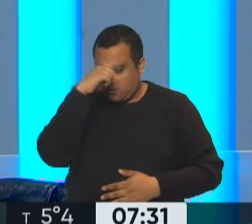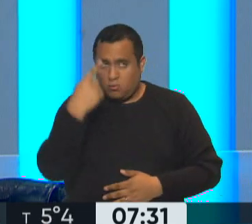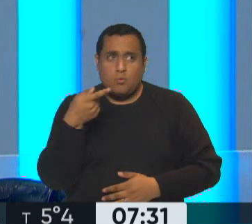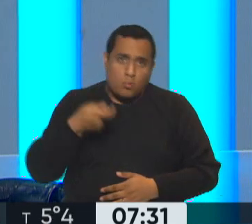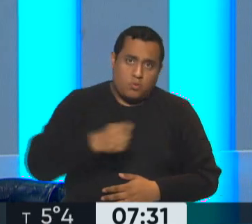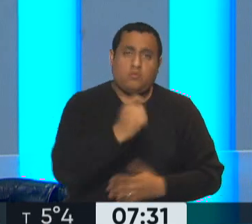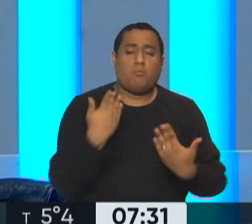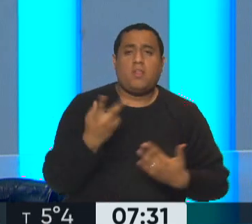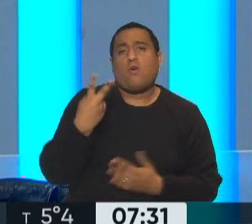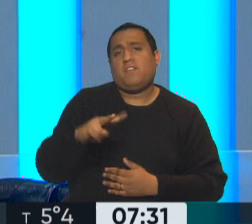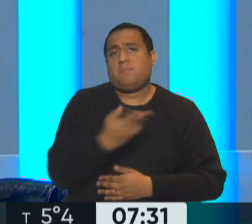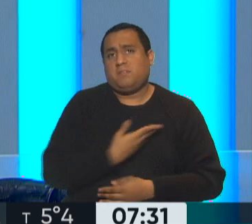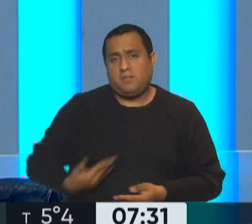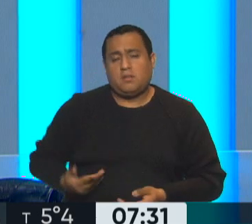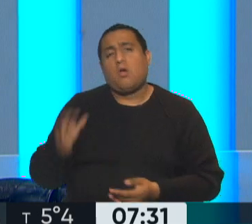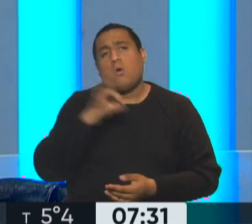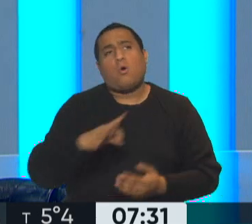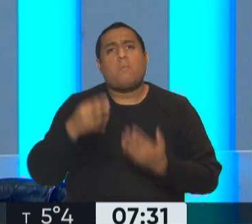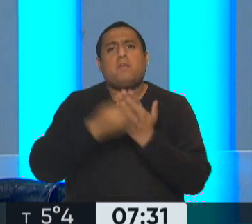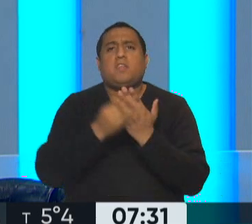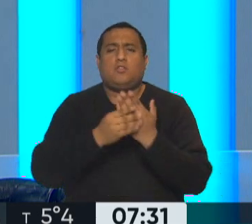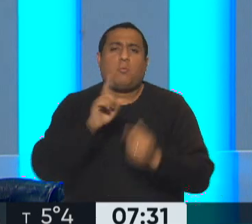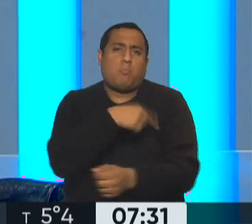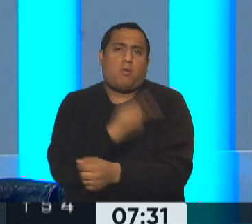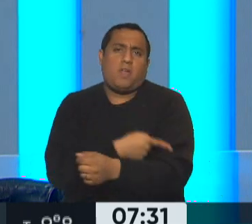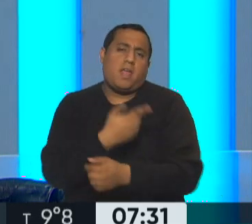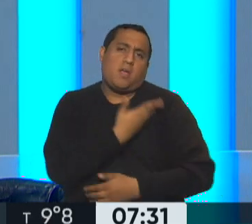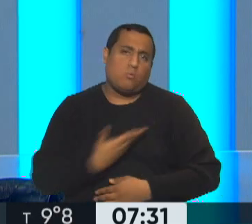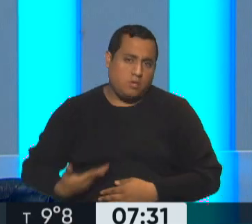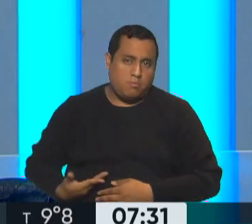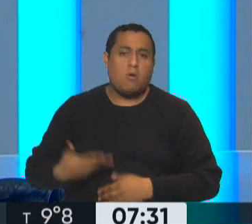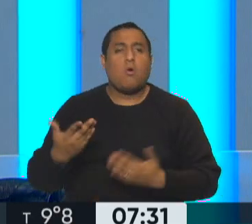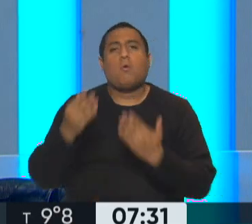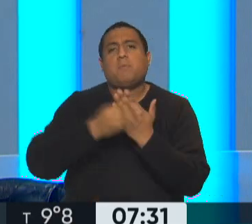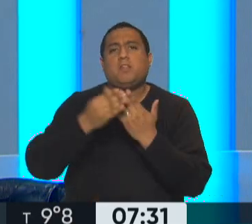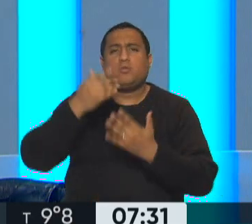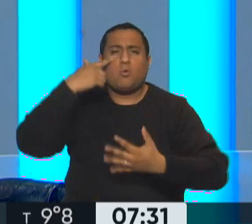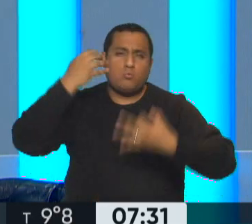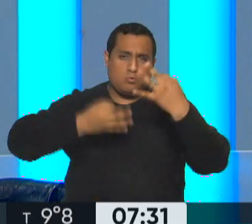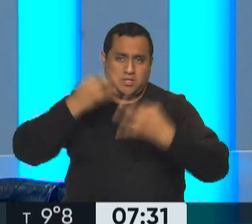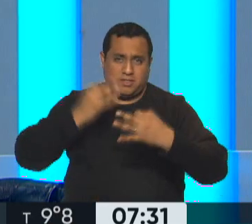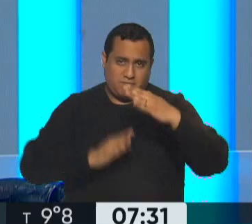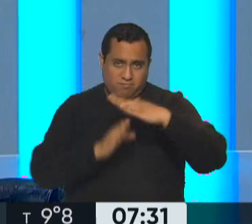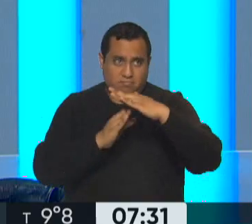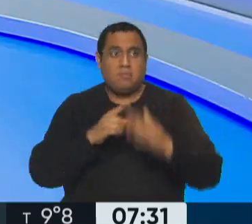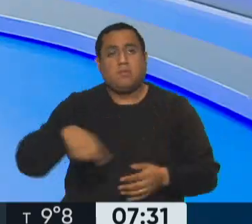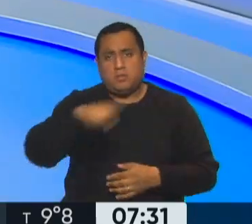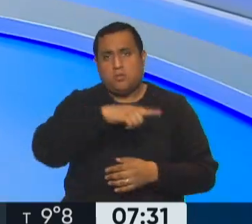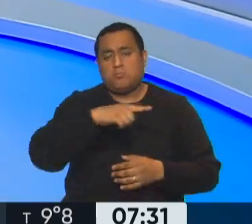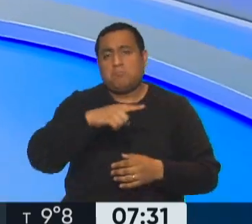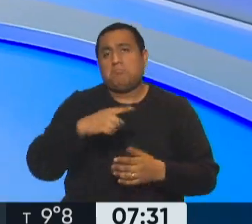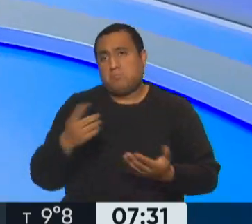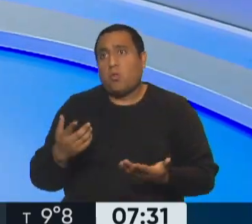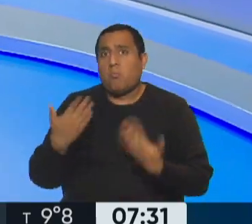vicepresidenta de la nación o algún ministro del poder ejecutivo oa los ministros de la corte suprema de justicia lo pueden presentar es lo que